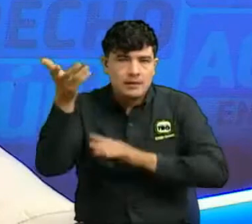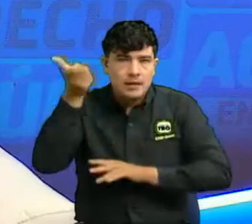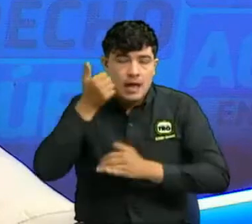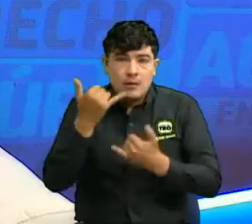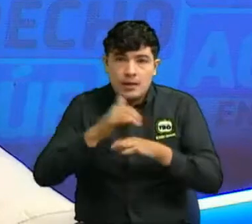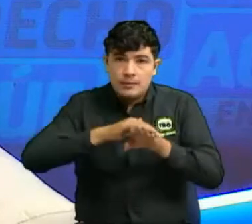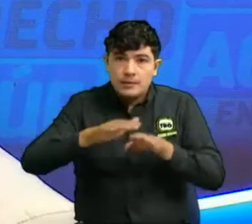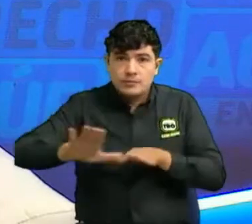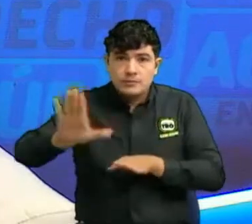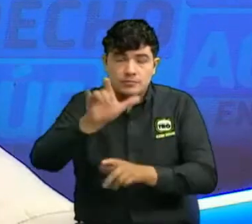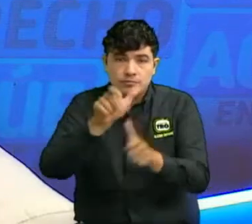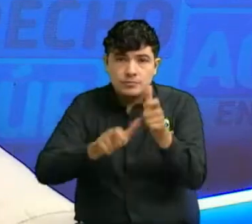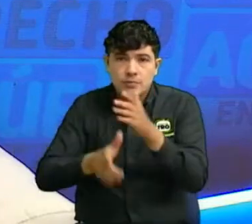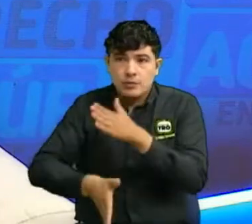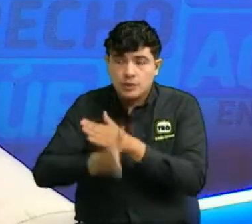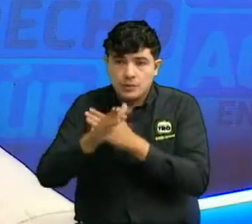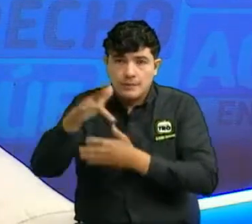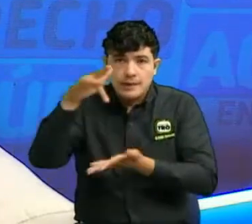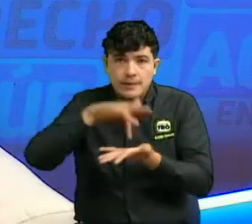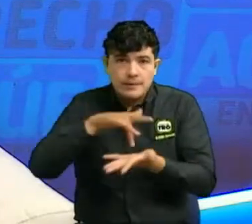a que continúen participando a través del